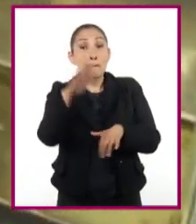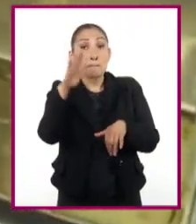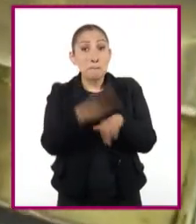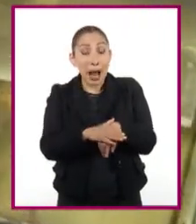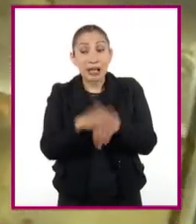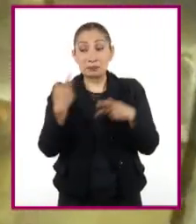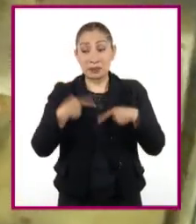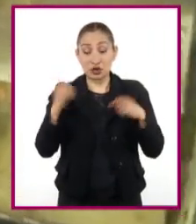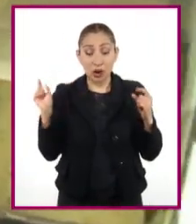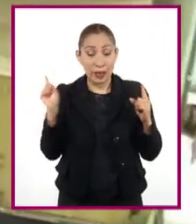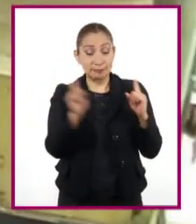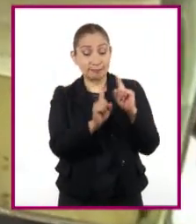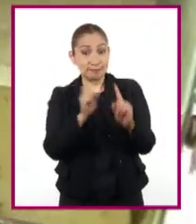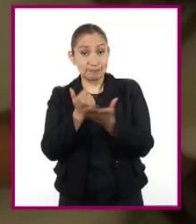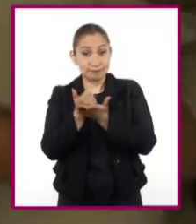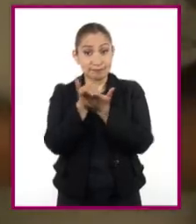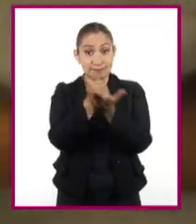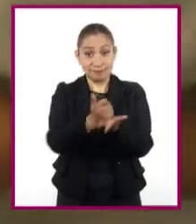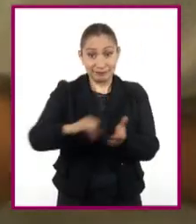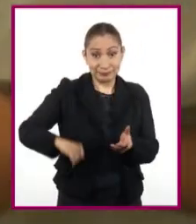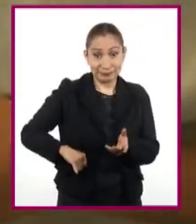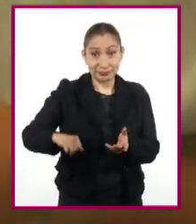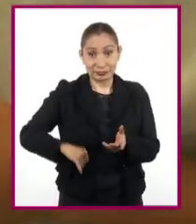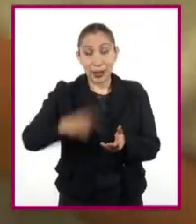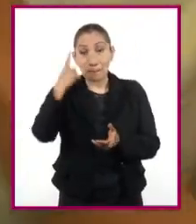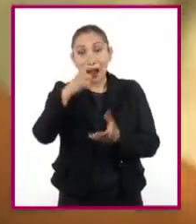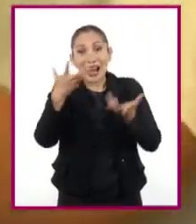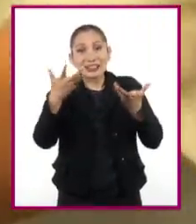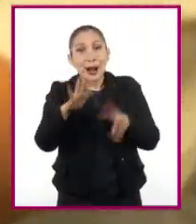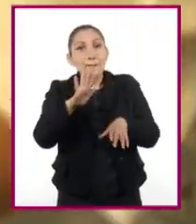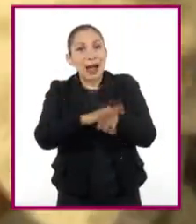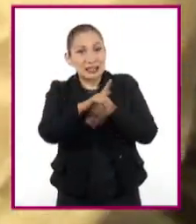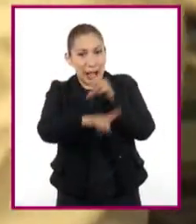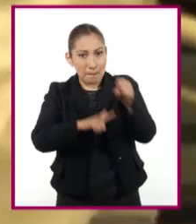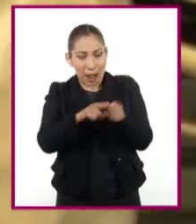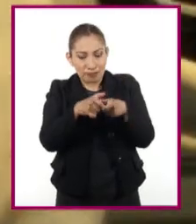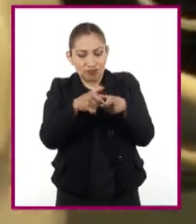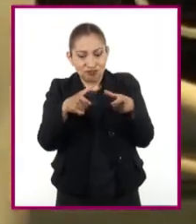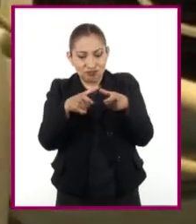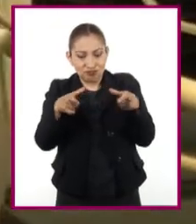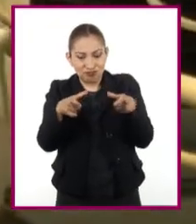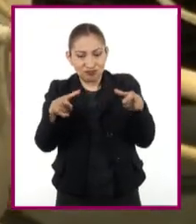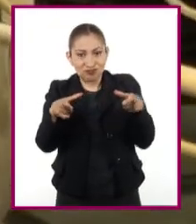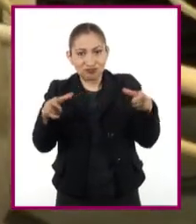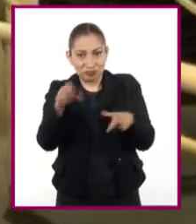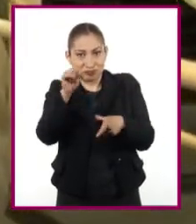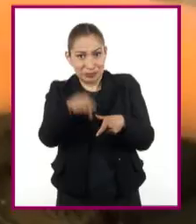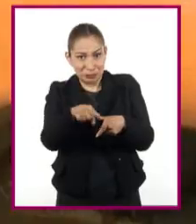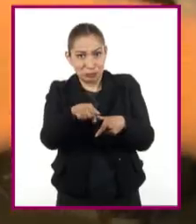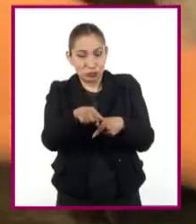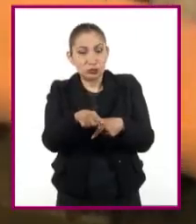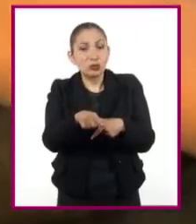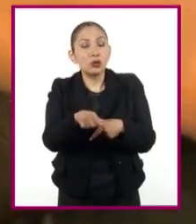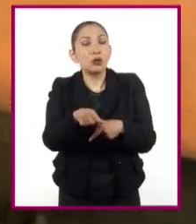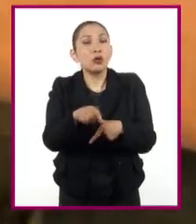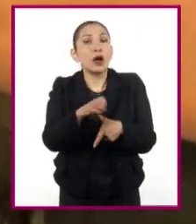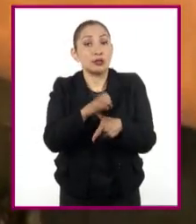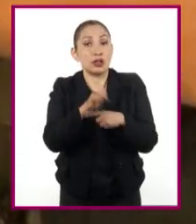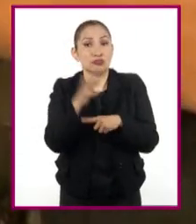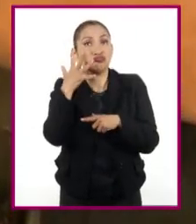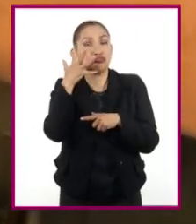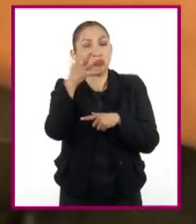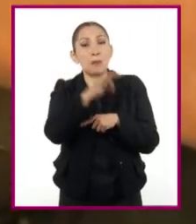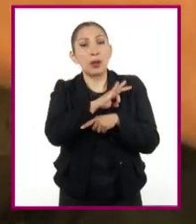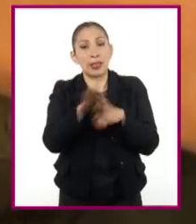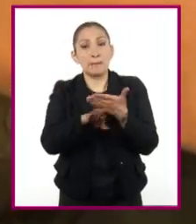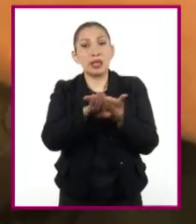más personas estén interesadas en la producción y reproducción de la especie, se va